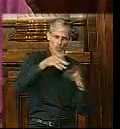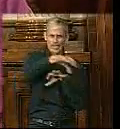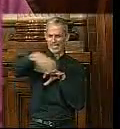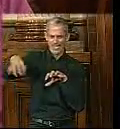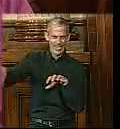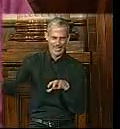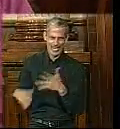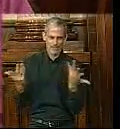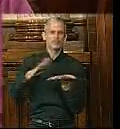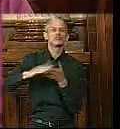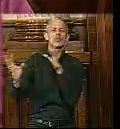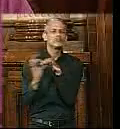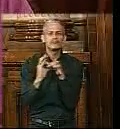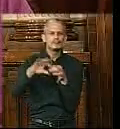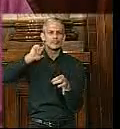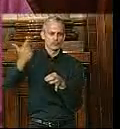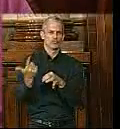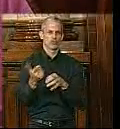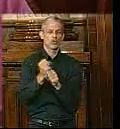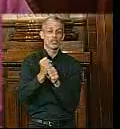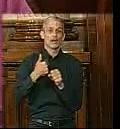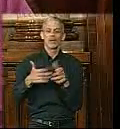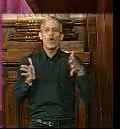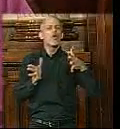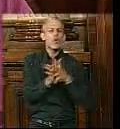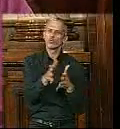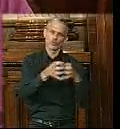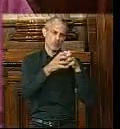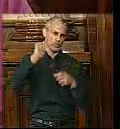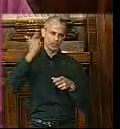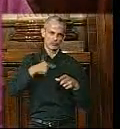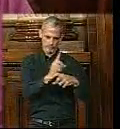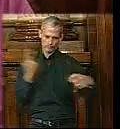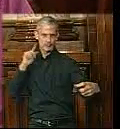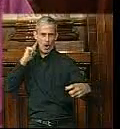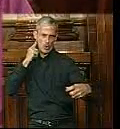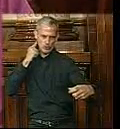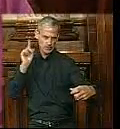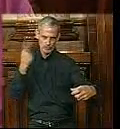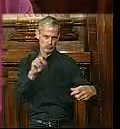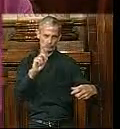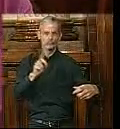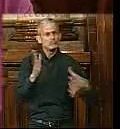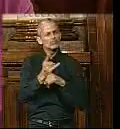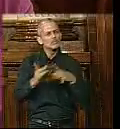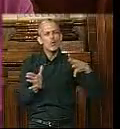área que tenga relación con los sordos, trabajamos junto con la comunidad sorda. Digamos, eso